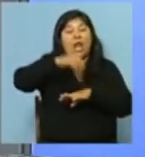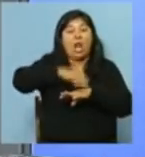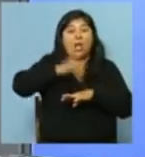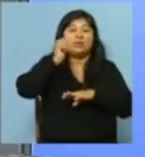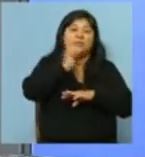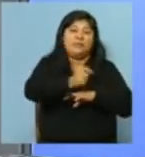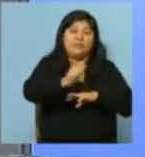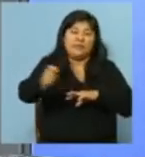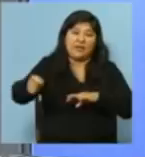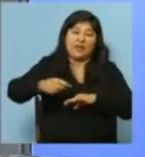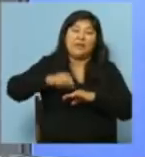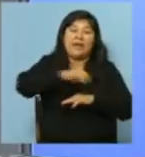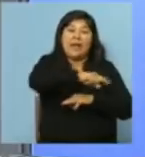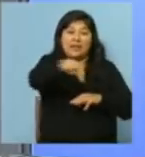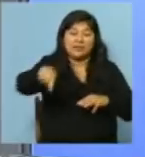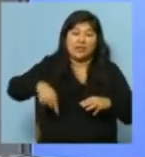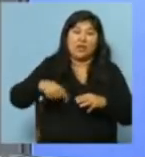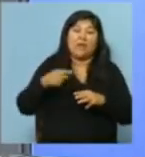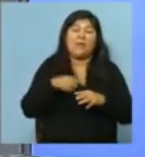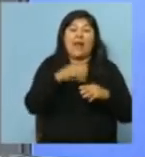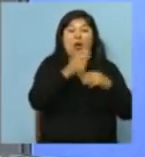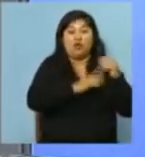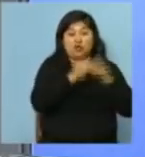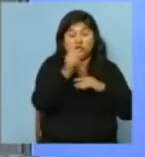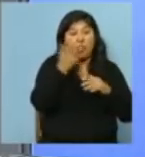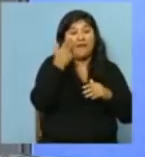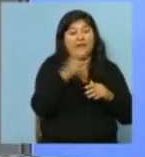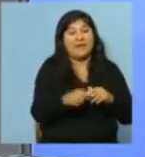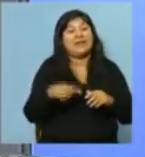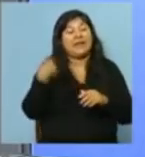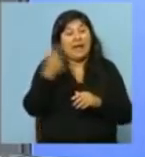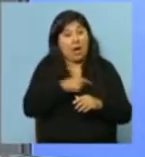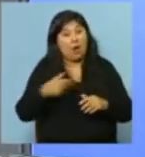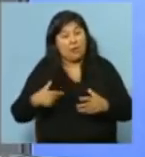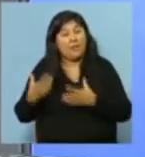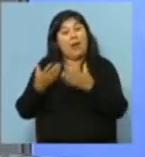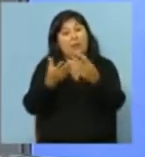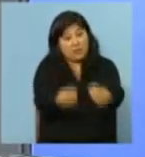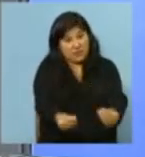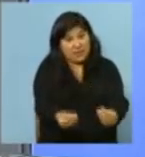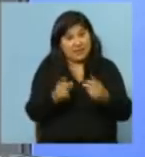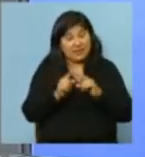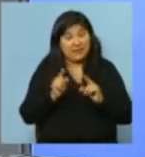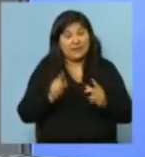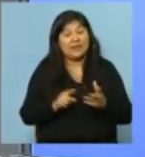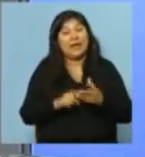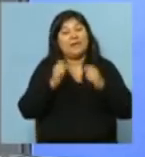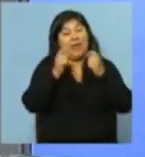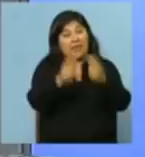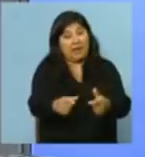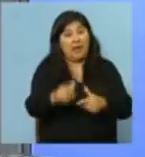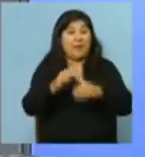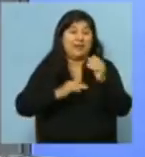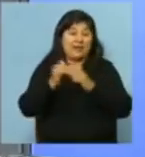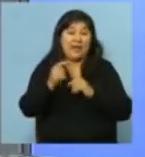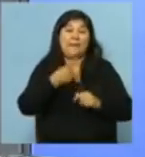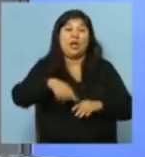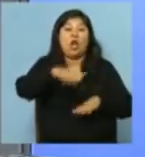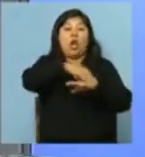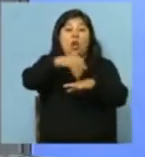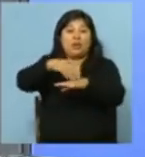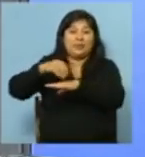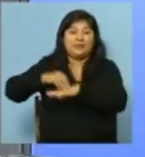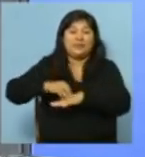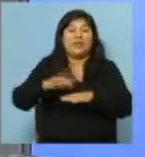para la construcción de viviendas con ayuda desde el estado desde la poder eh entregar materiales pero que son lotes que se